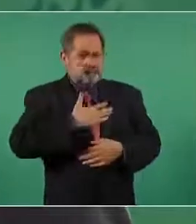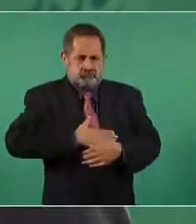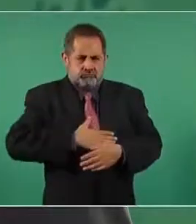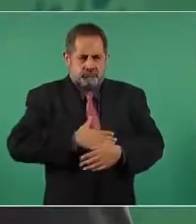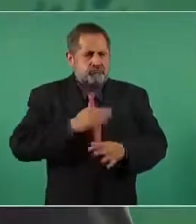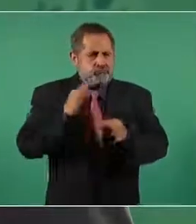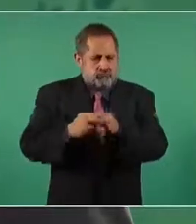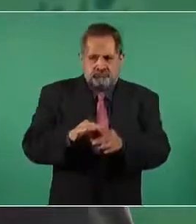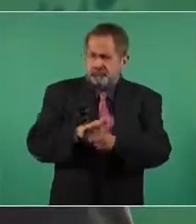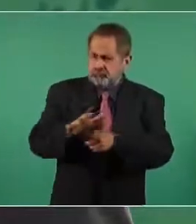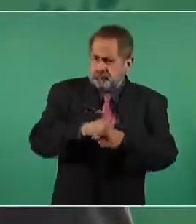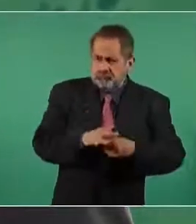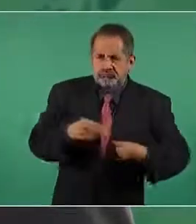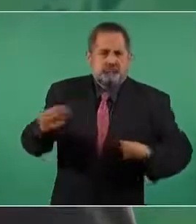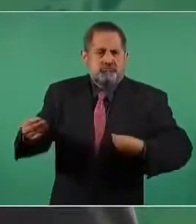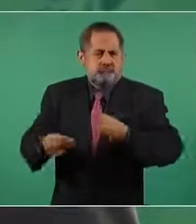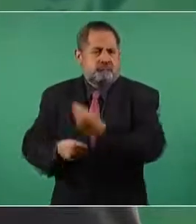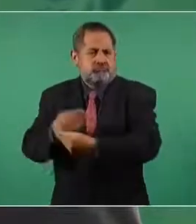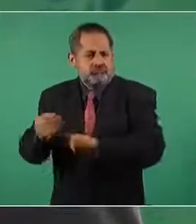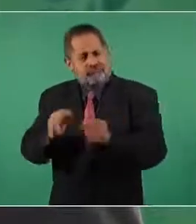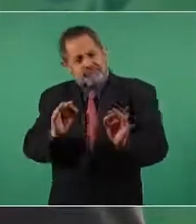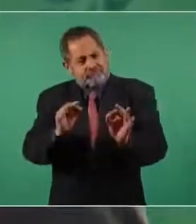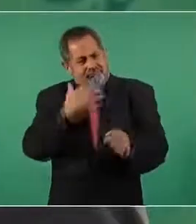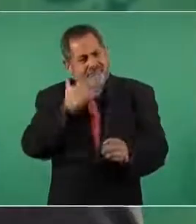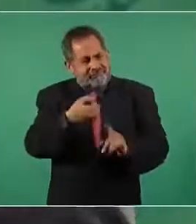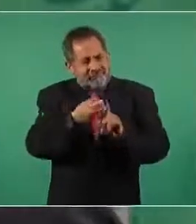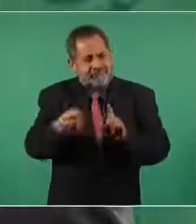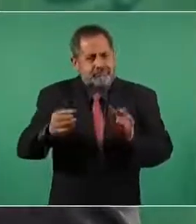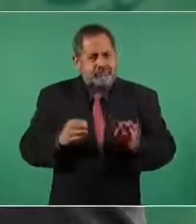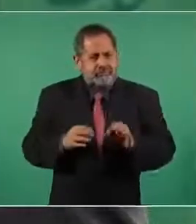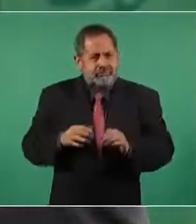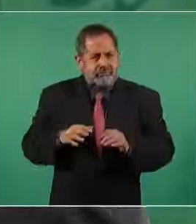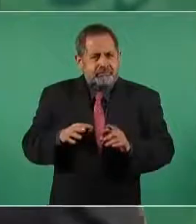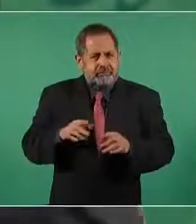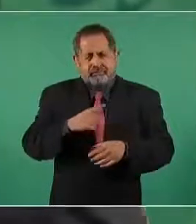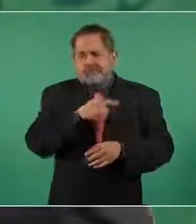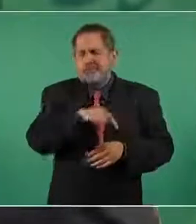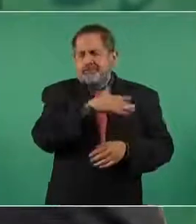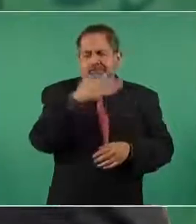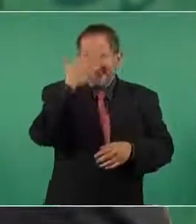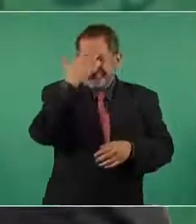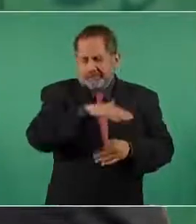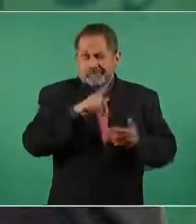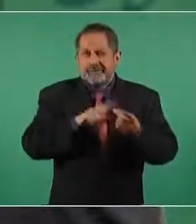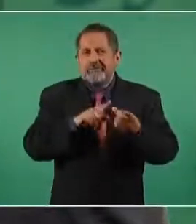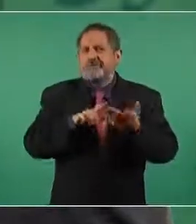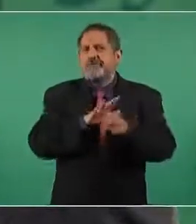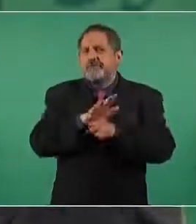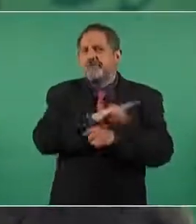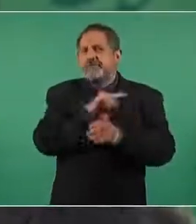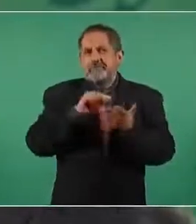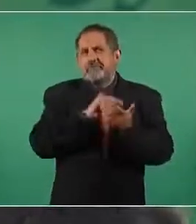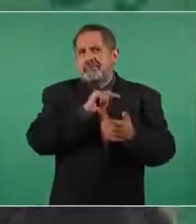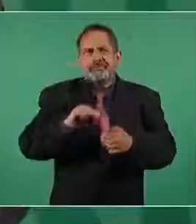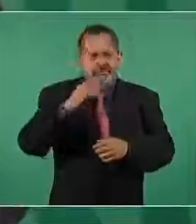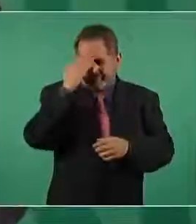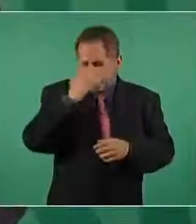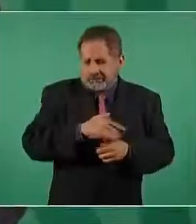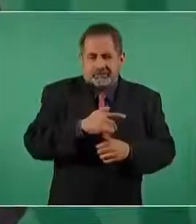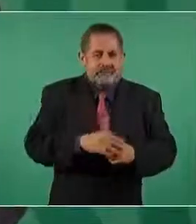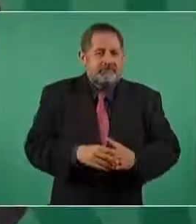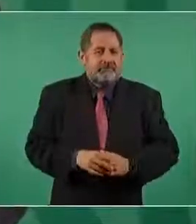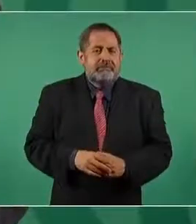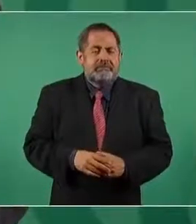los materiales de construcción en estas zonas. Y ellos ya conocen, ya saben.